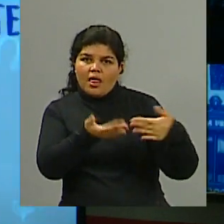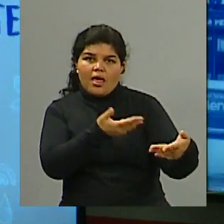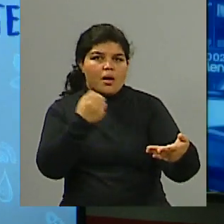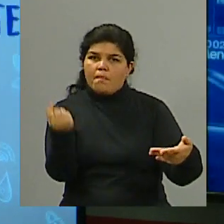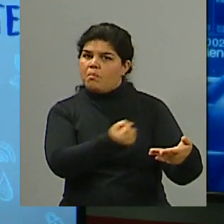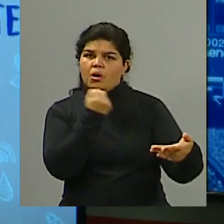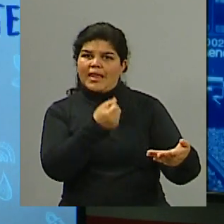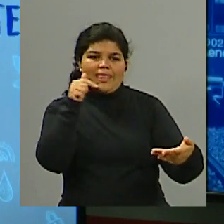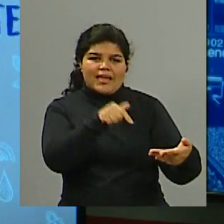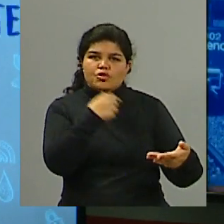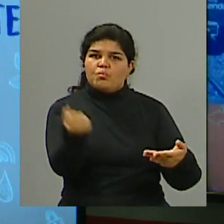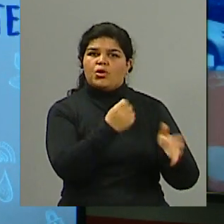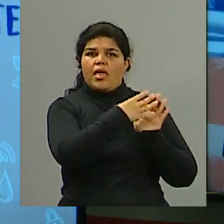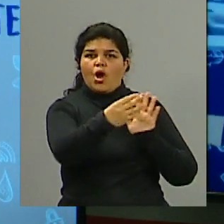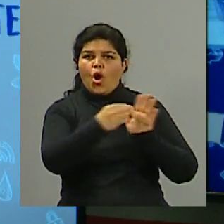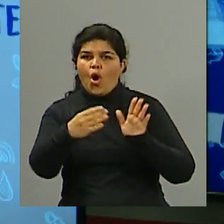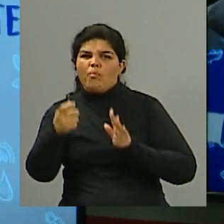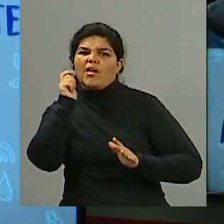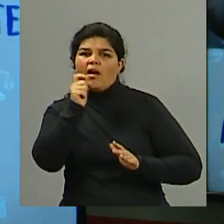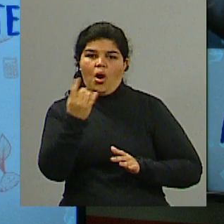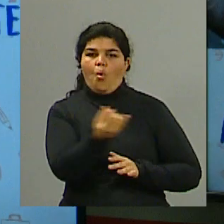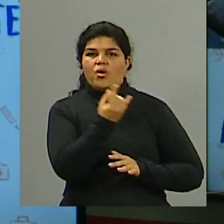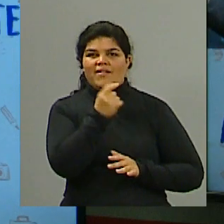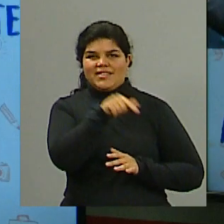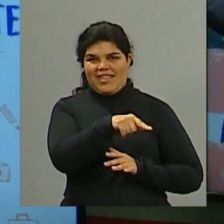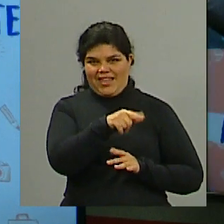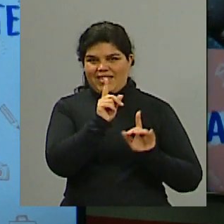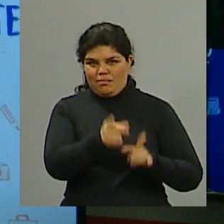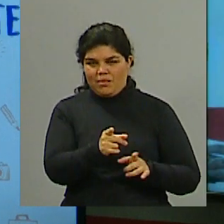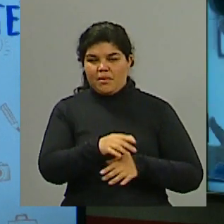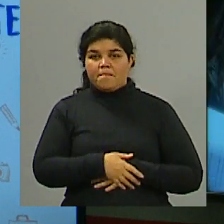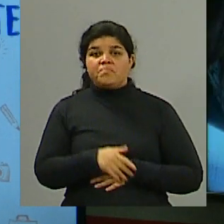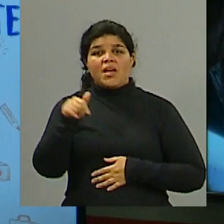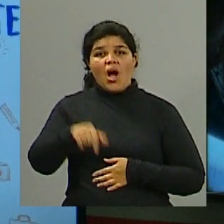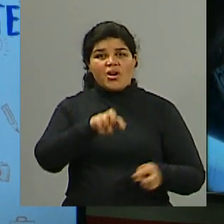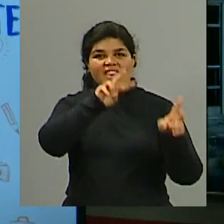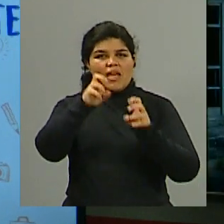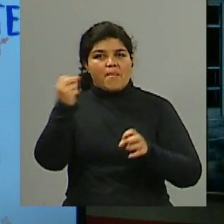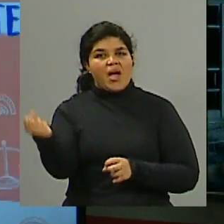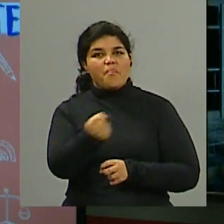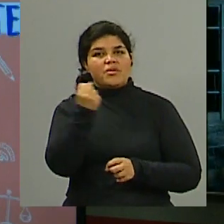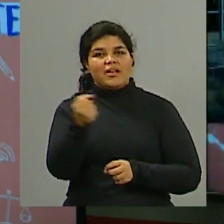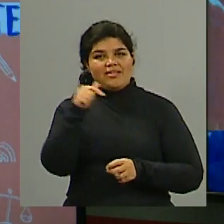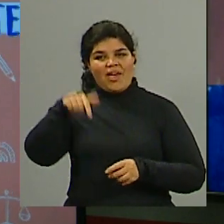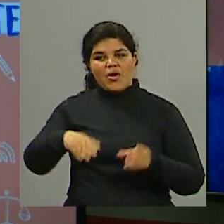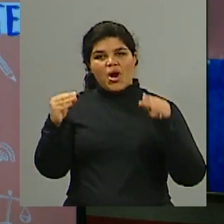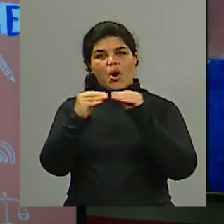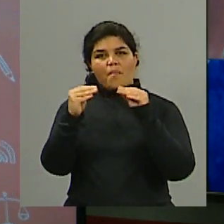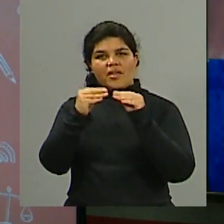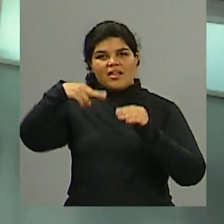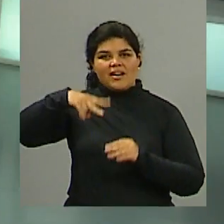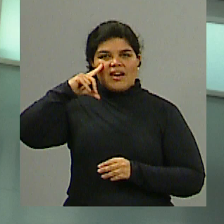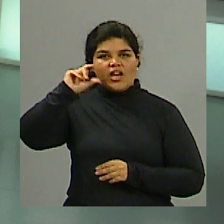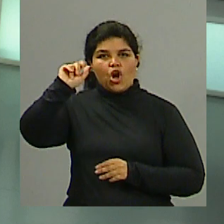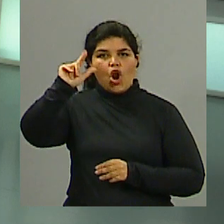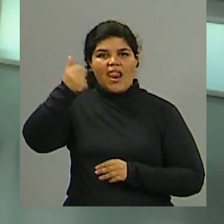Bueno, de estos temas vamos a estar desarrollando en el día de hoy, pero vamos al tema más importante y voy a presentar a mi compañero de trabajo, Nicolás